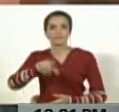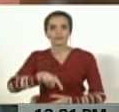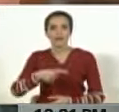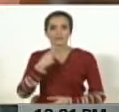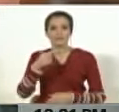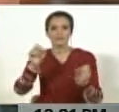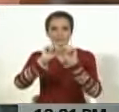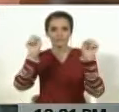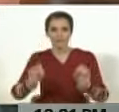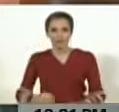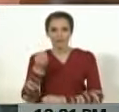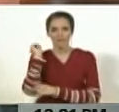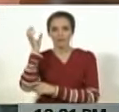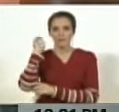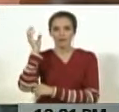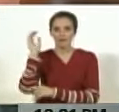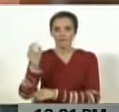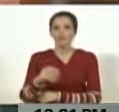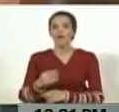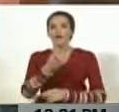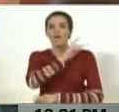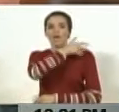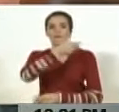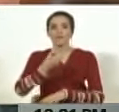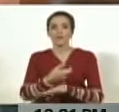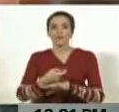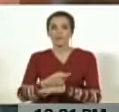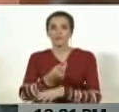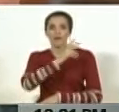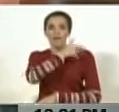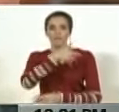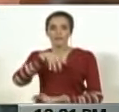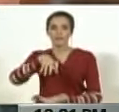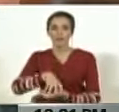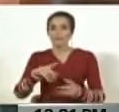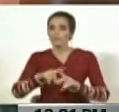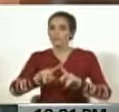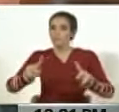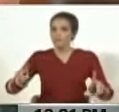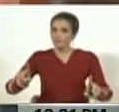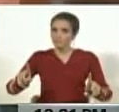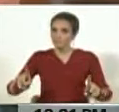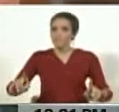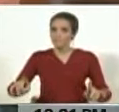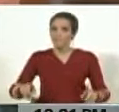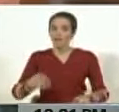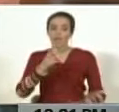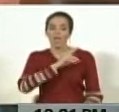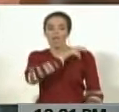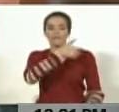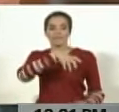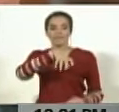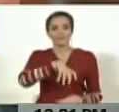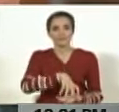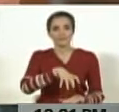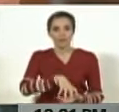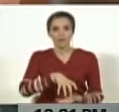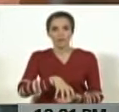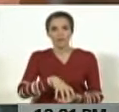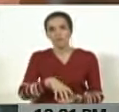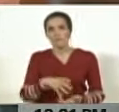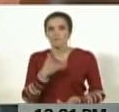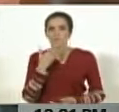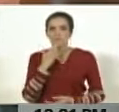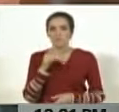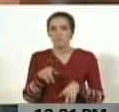sistemas parlamentarios, el jefe de gobierno y el jefe de Estado se diferencian. El jefe de Estado dura, por ejemplo,